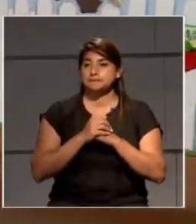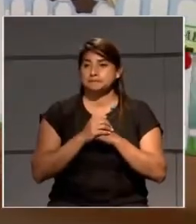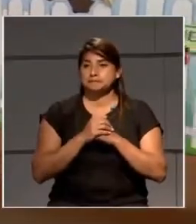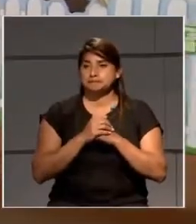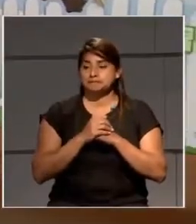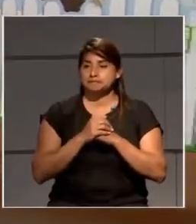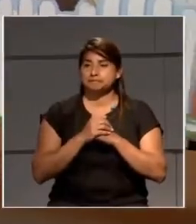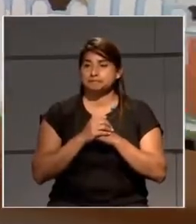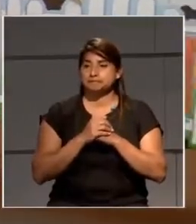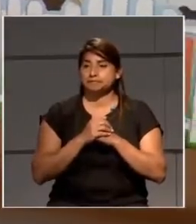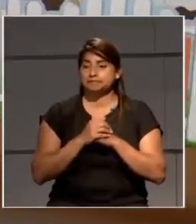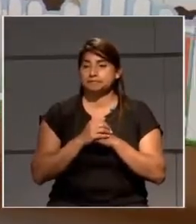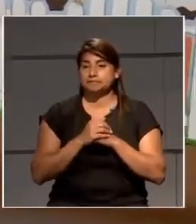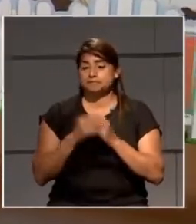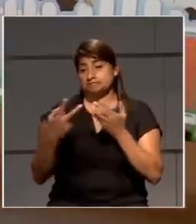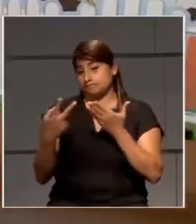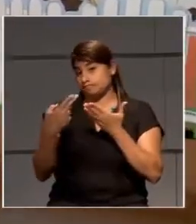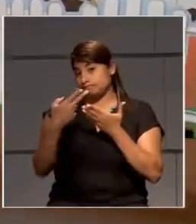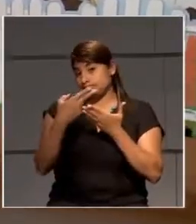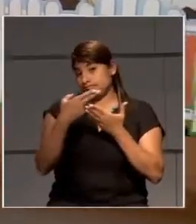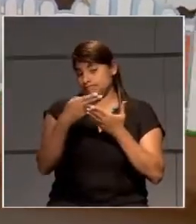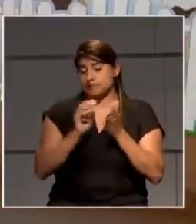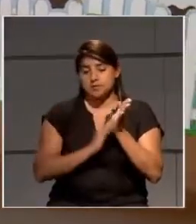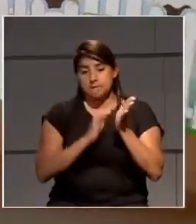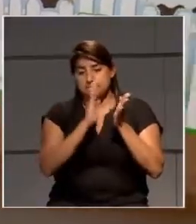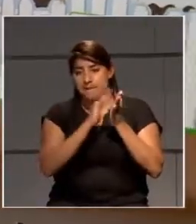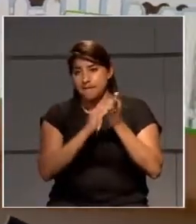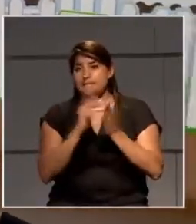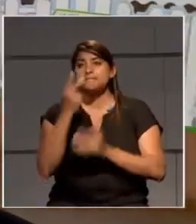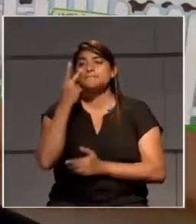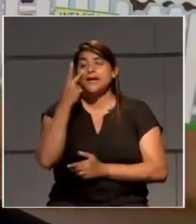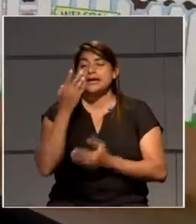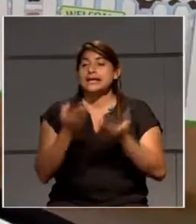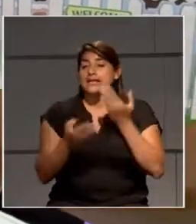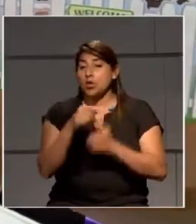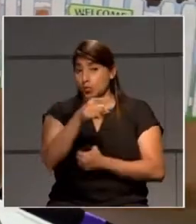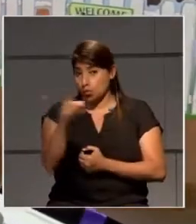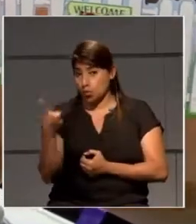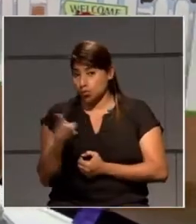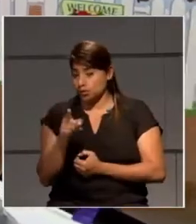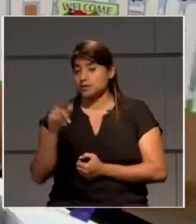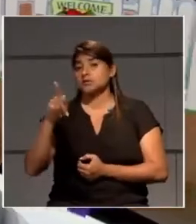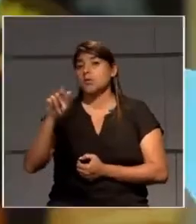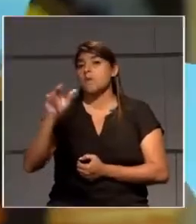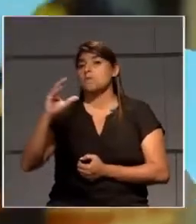Vamos a ir decorándolo. Ya vamos a ver qué tal van a decorar también